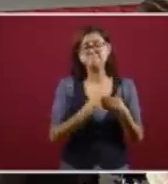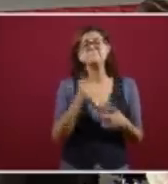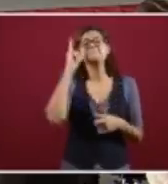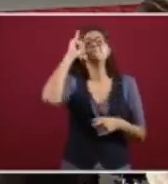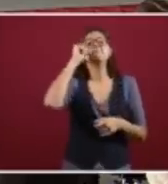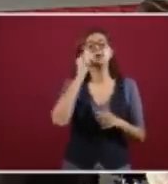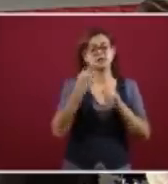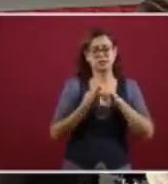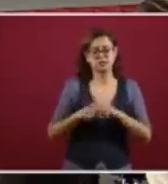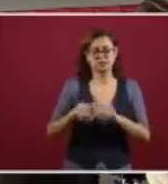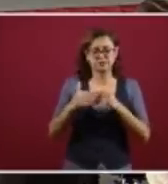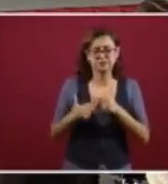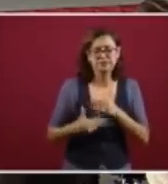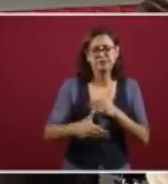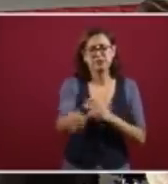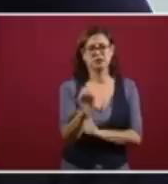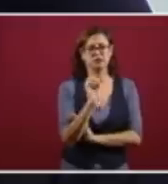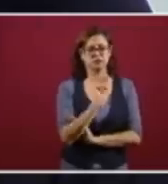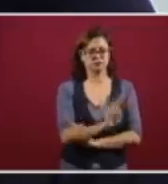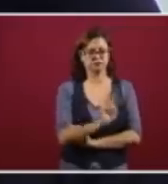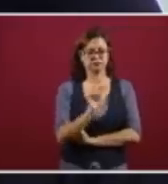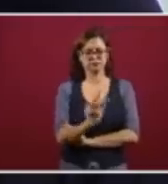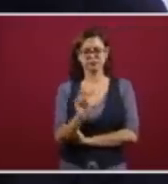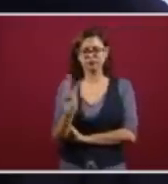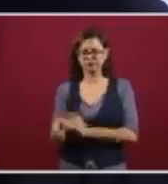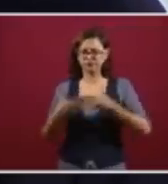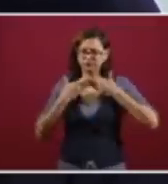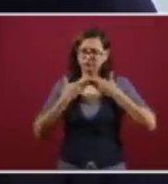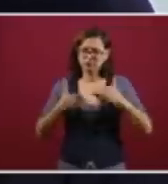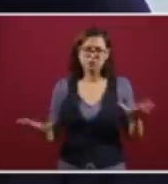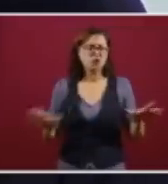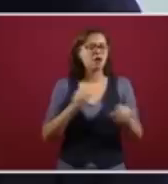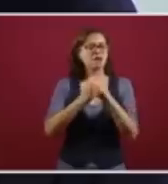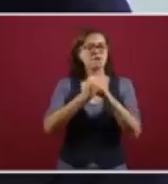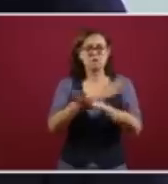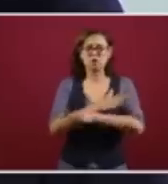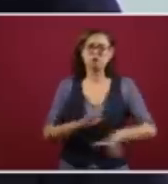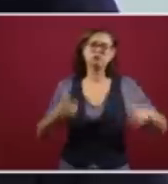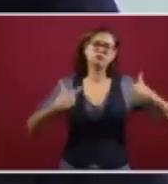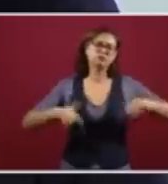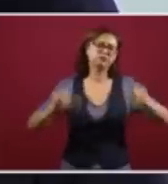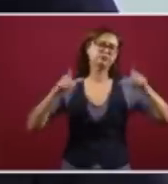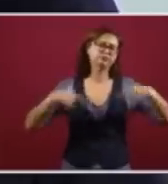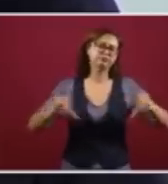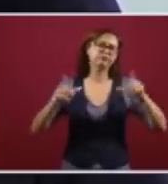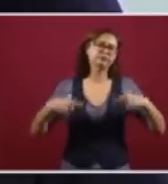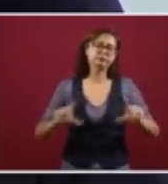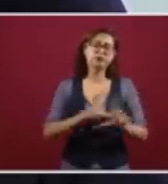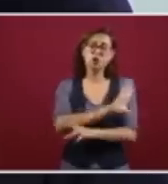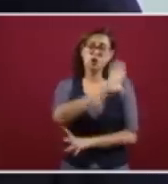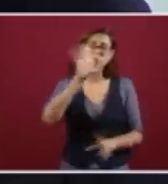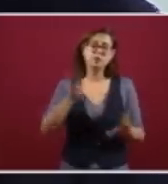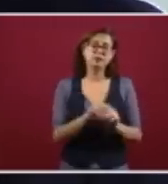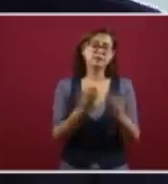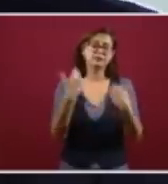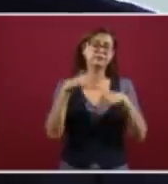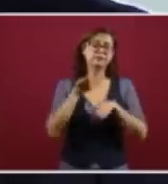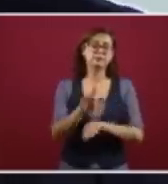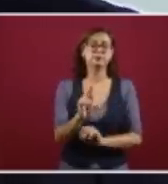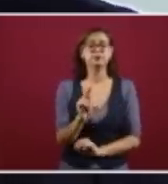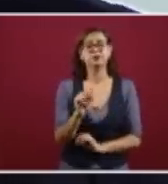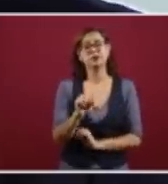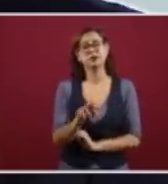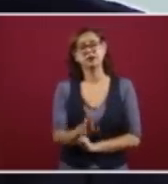una plataforma abierta empezaremos a publicar toda la información relativa al programa, iniciando por